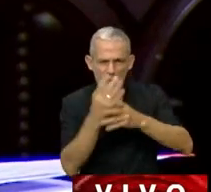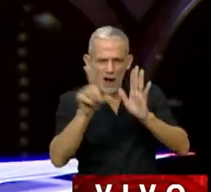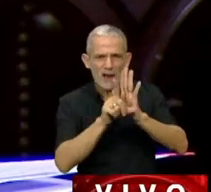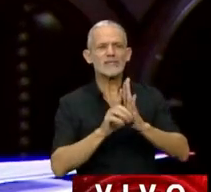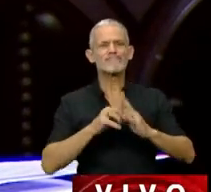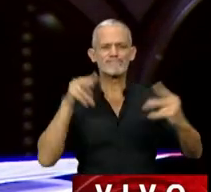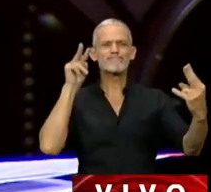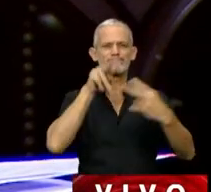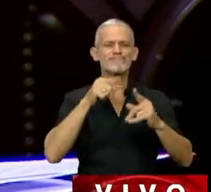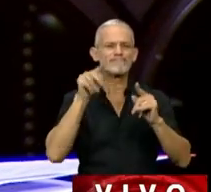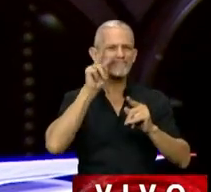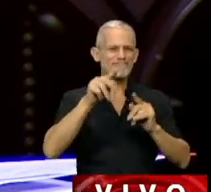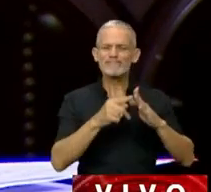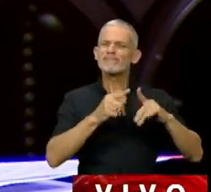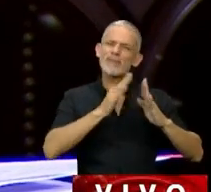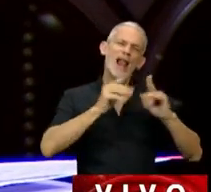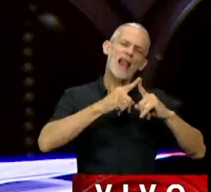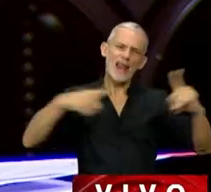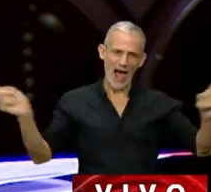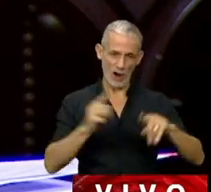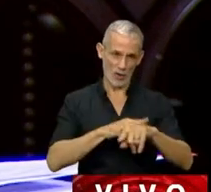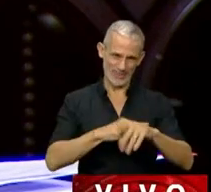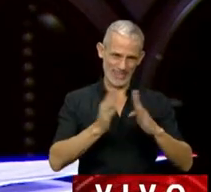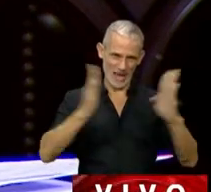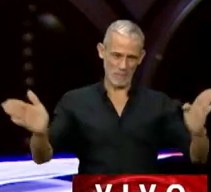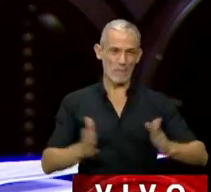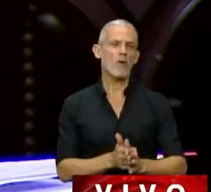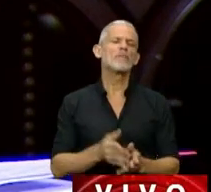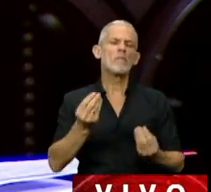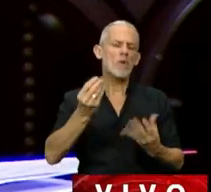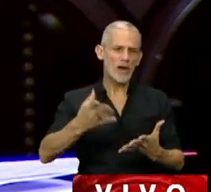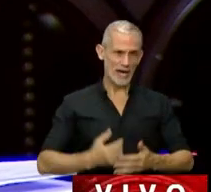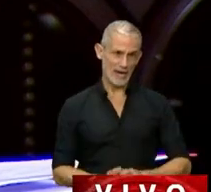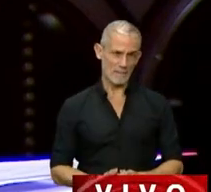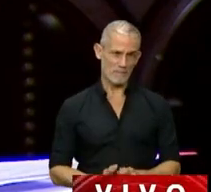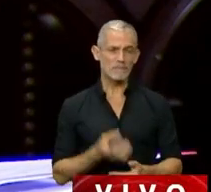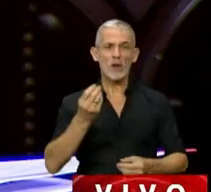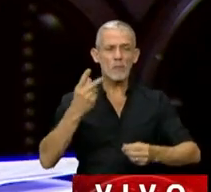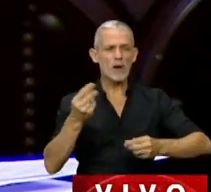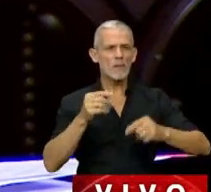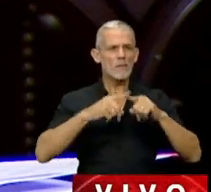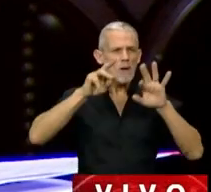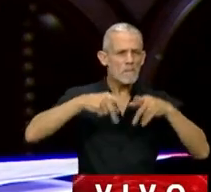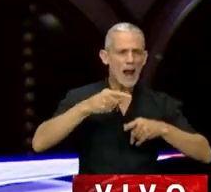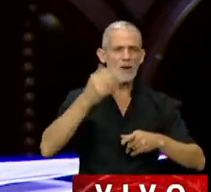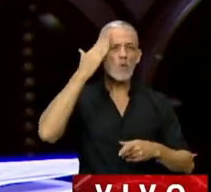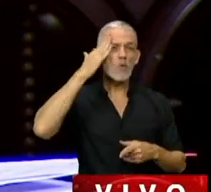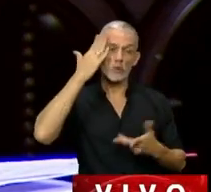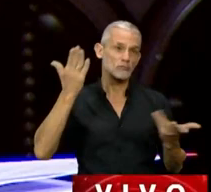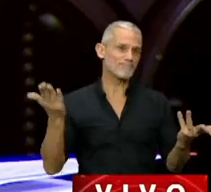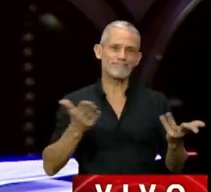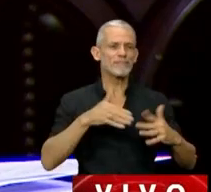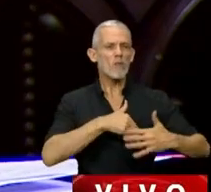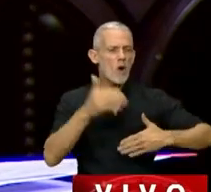con una perspectiva extendida en el tiempo. ¿Saben por qué? Porque las políticas culturales son